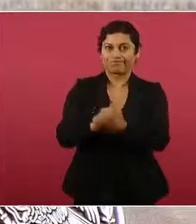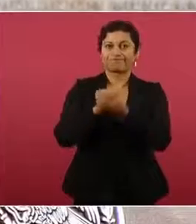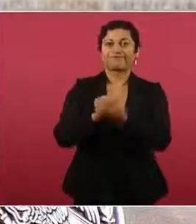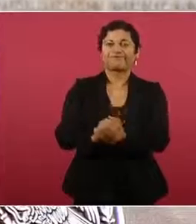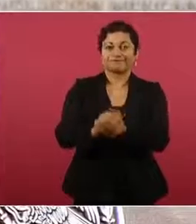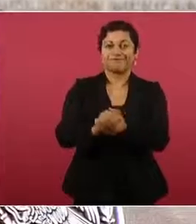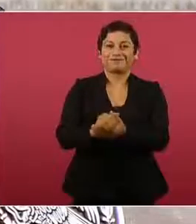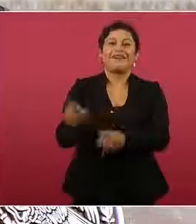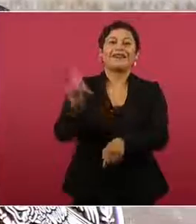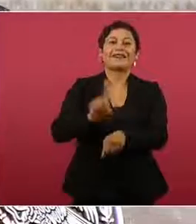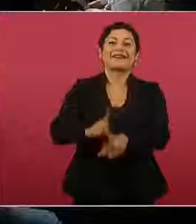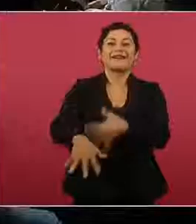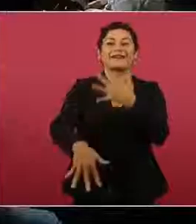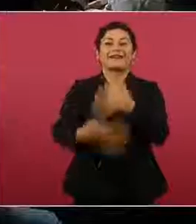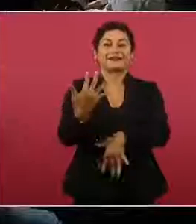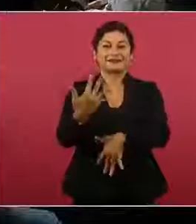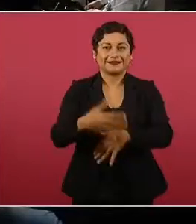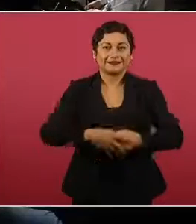día 15.